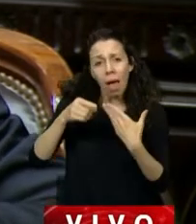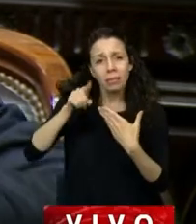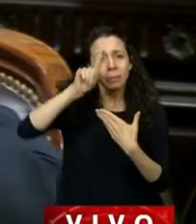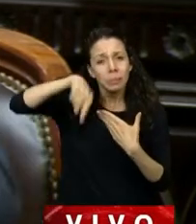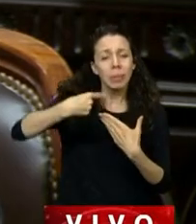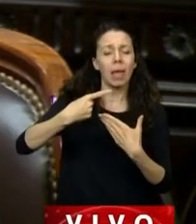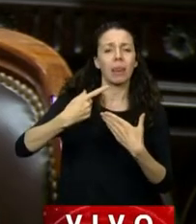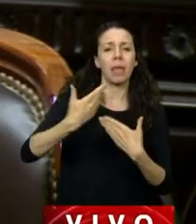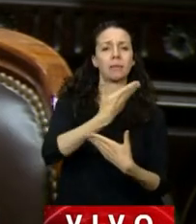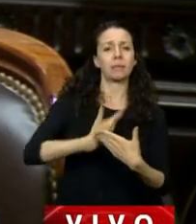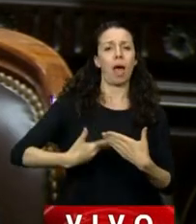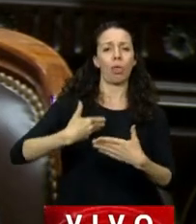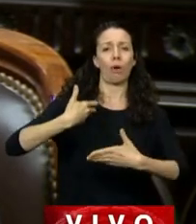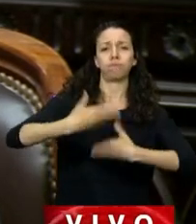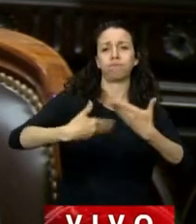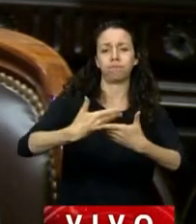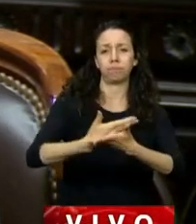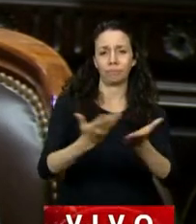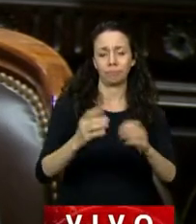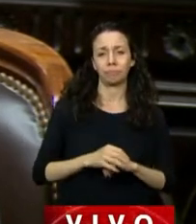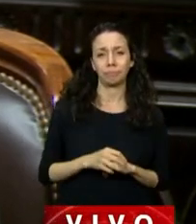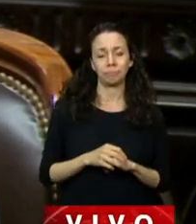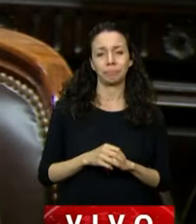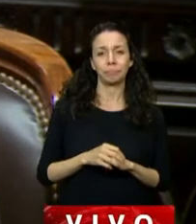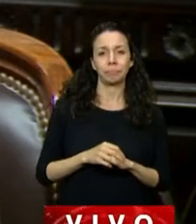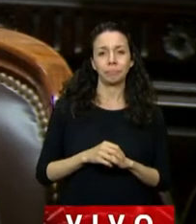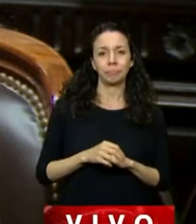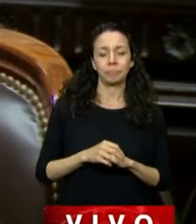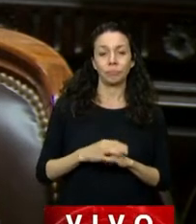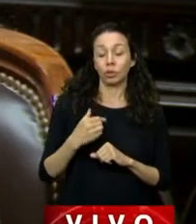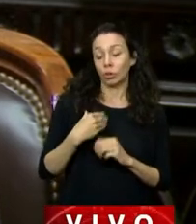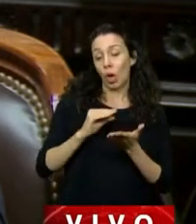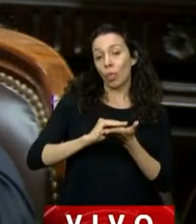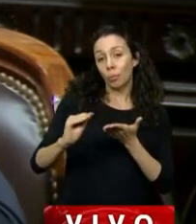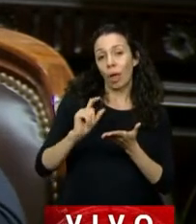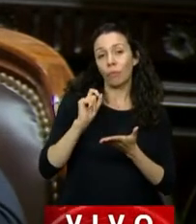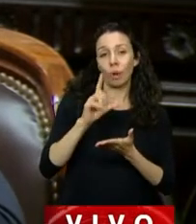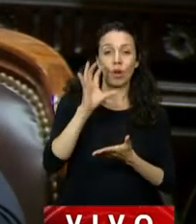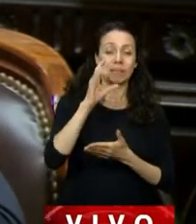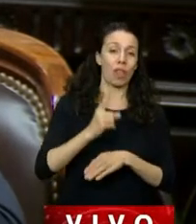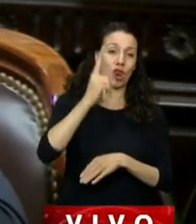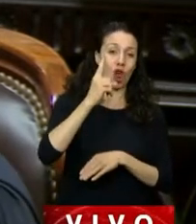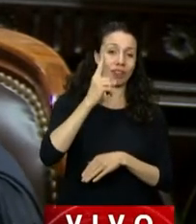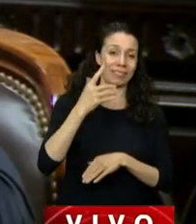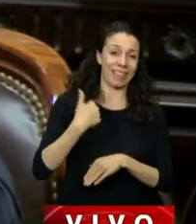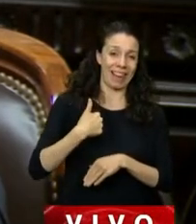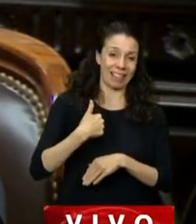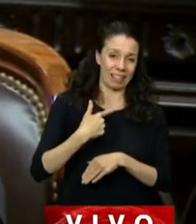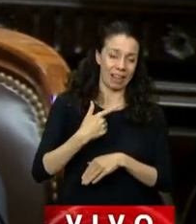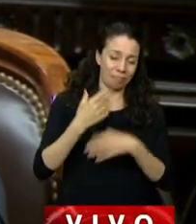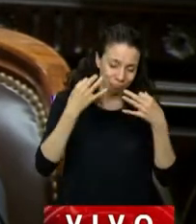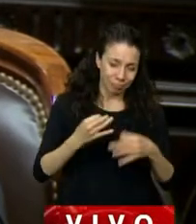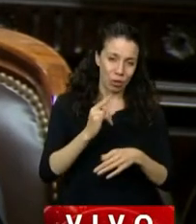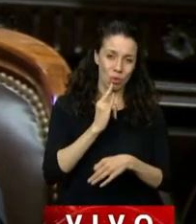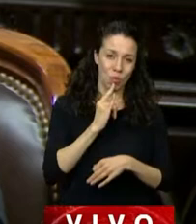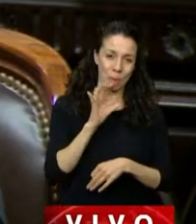del Estado Nacional. Como diputado del norte argentino, específicamente, como lo dijo, de Tucumán,